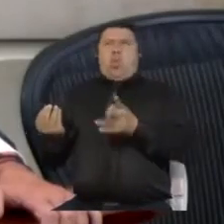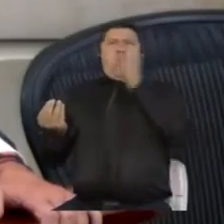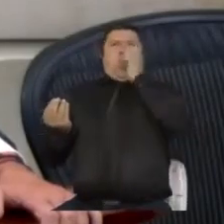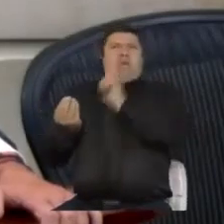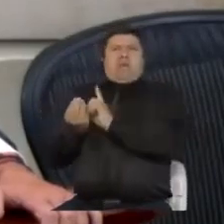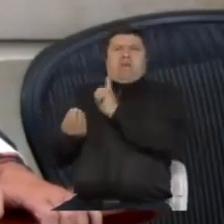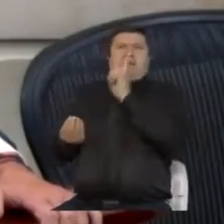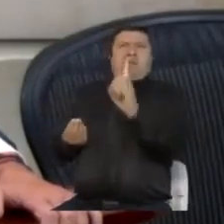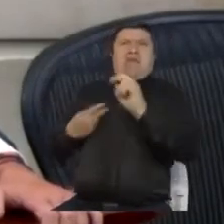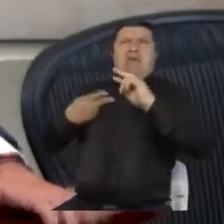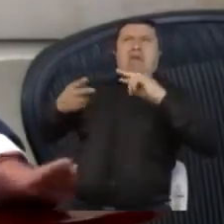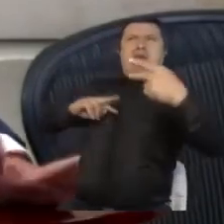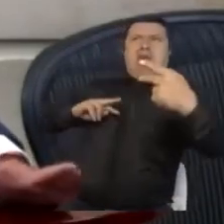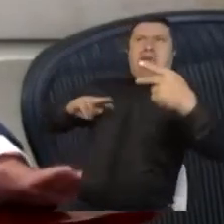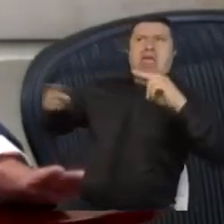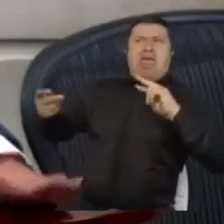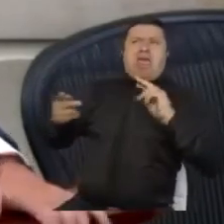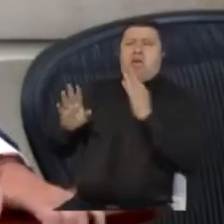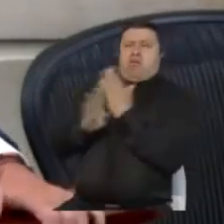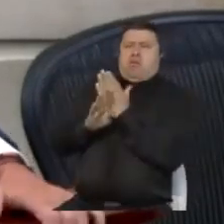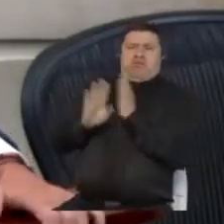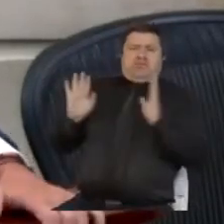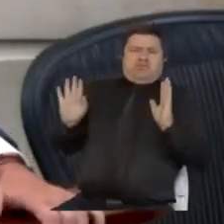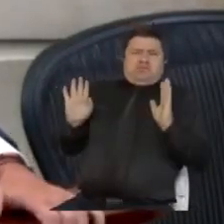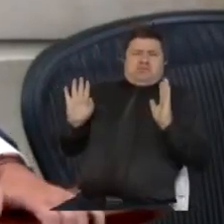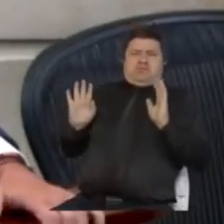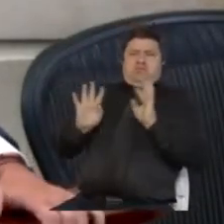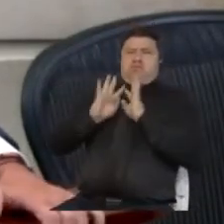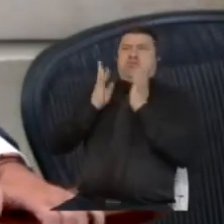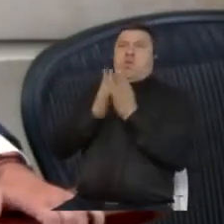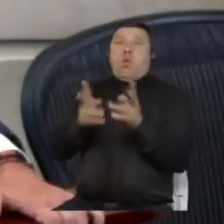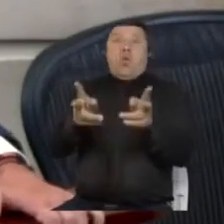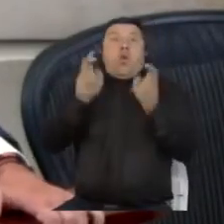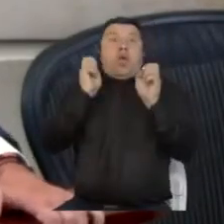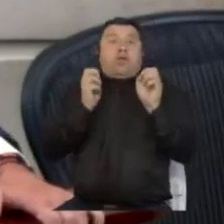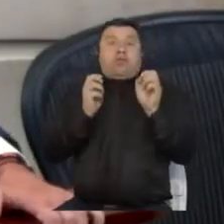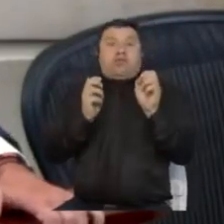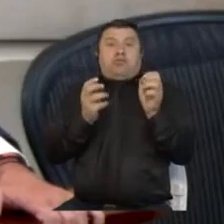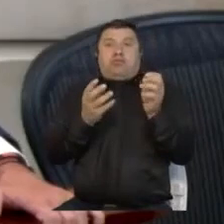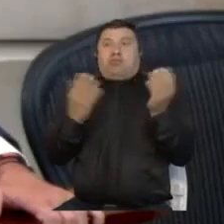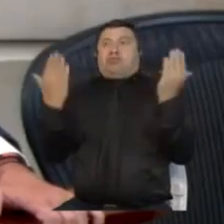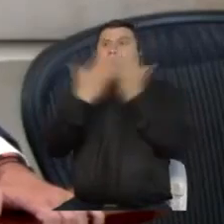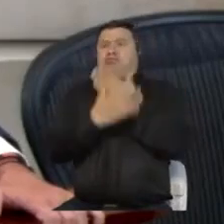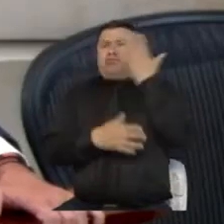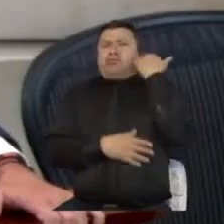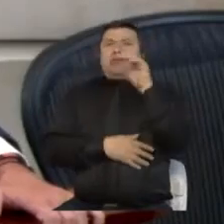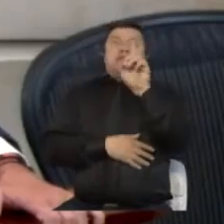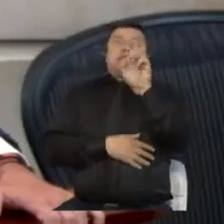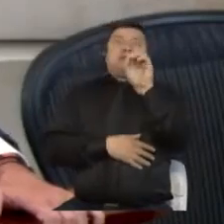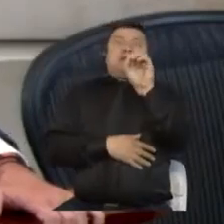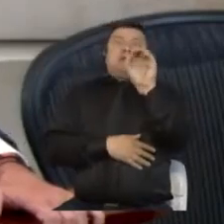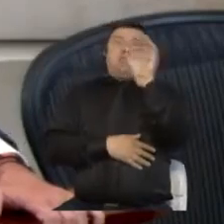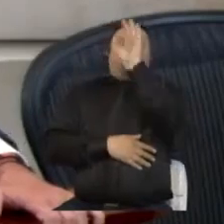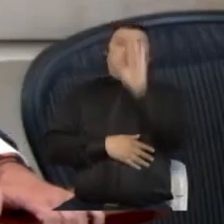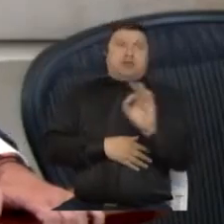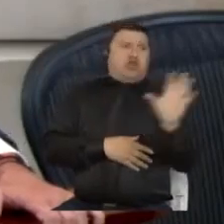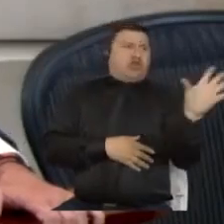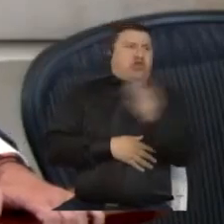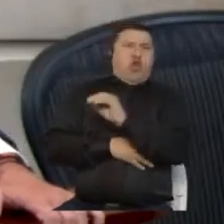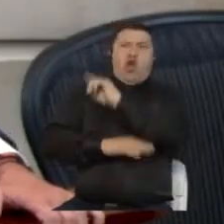para no contradecirse no hay problema los senadores nuevos si este congreso se renovó el 60 por ciento